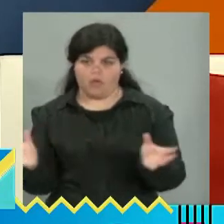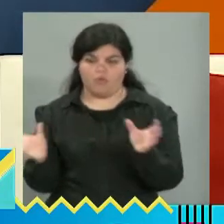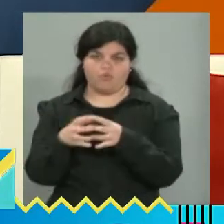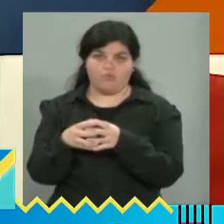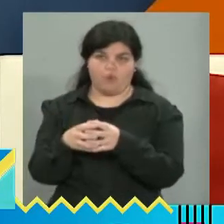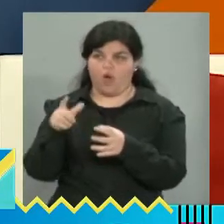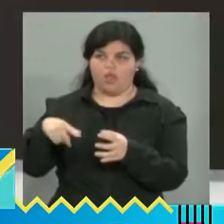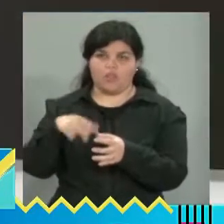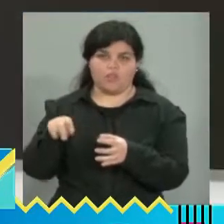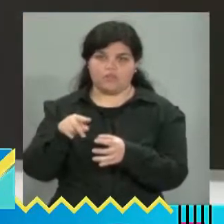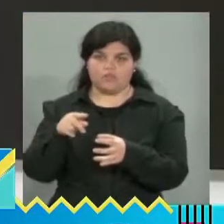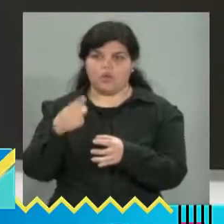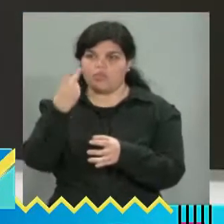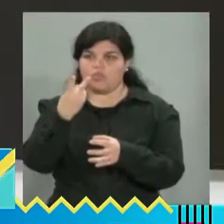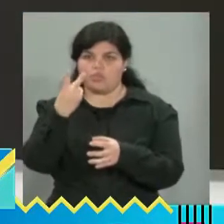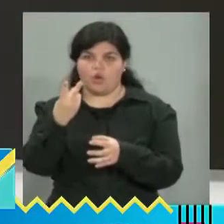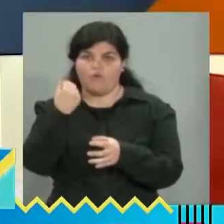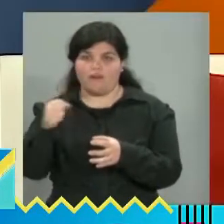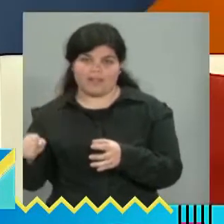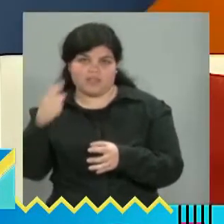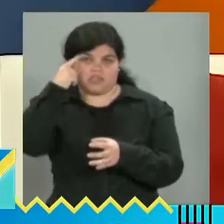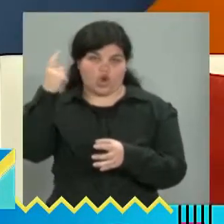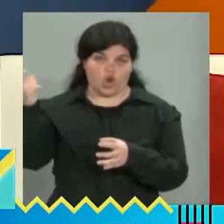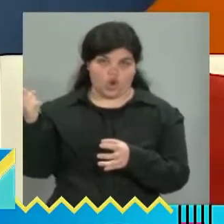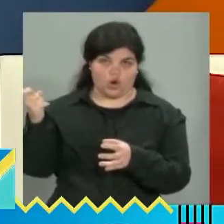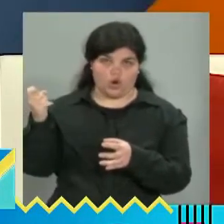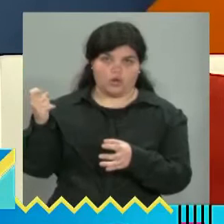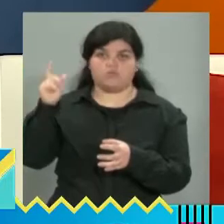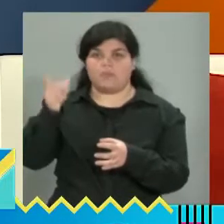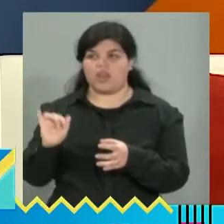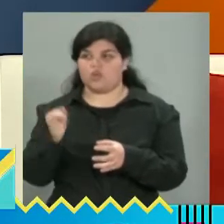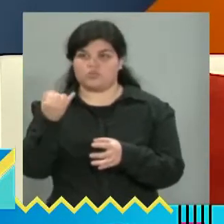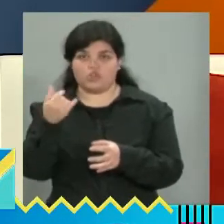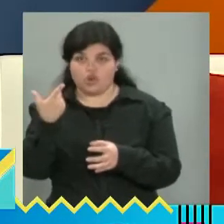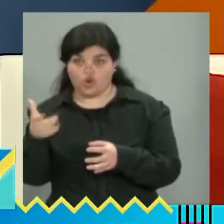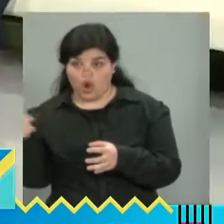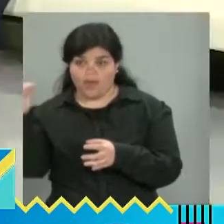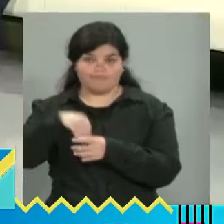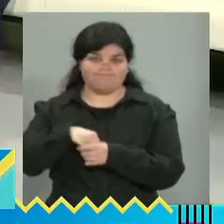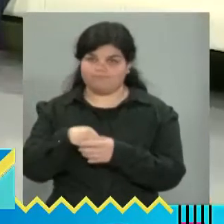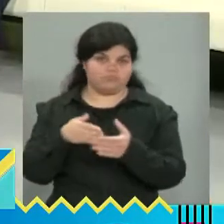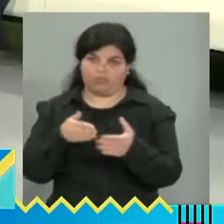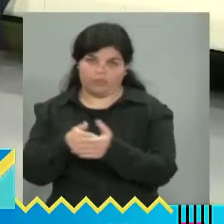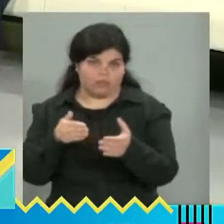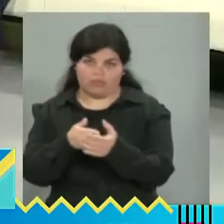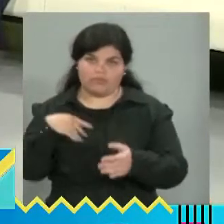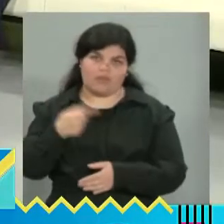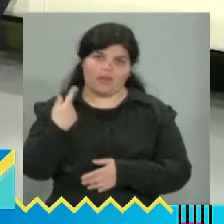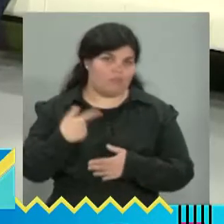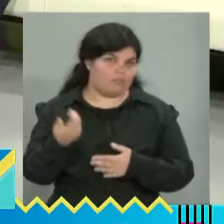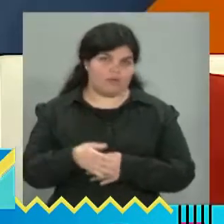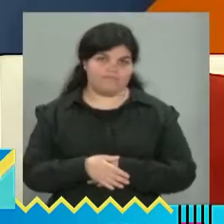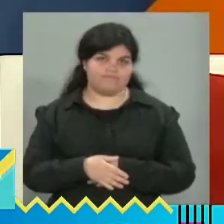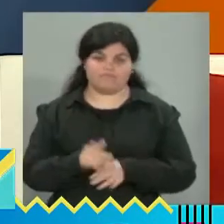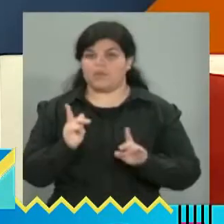ya casi es imposible. Planteándolo así, lo que hacen es poner trabas. inconscientemente y que sea como